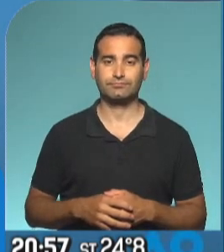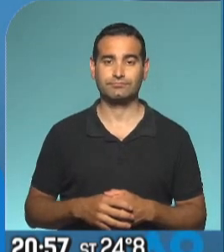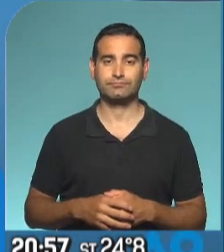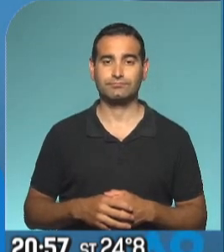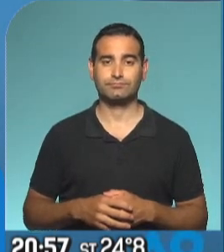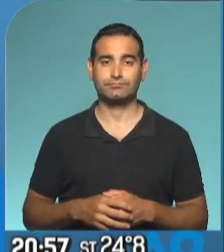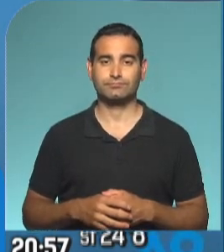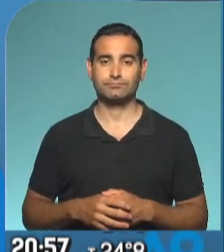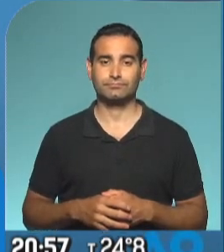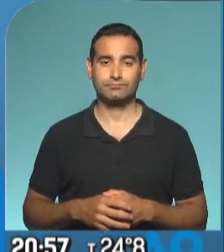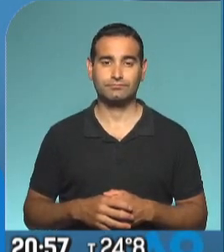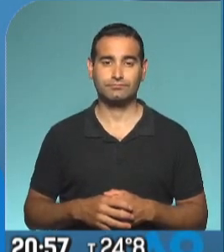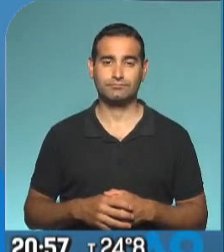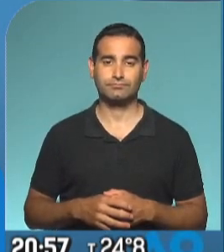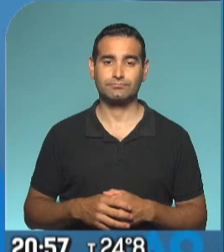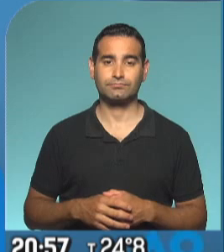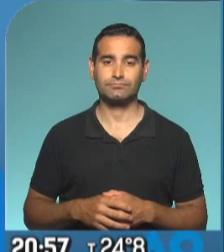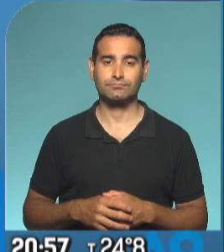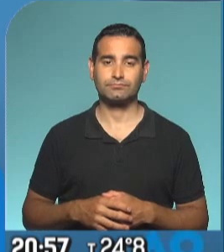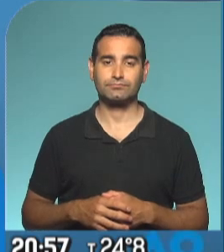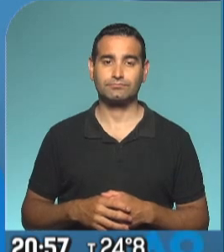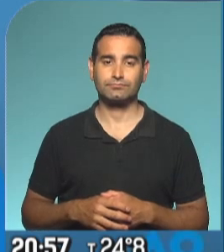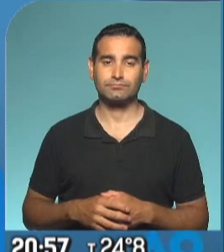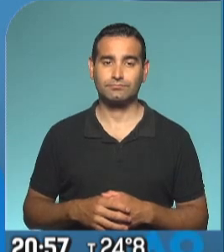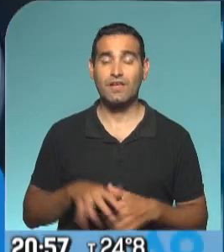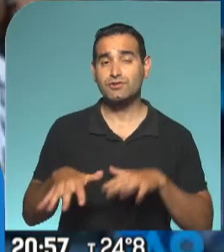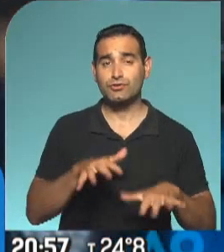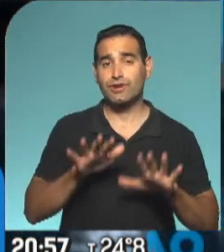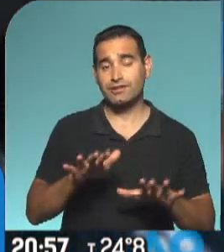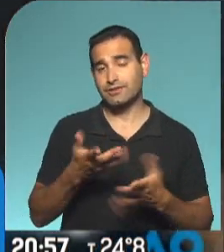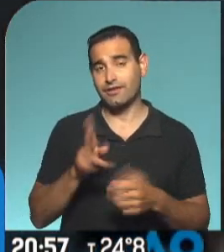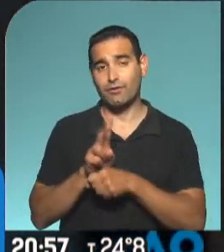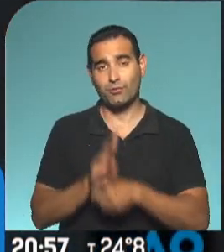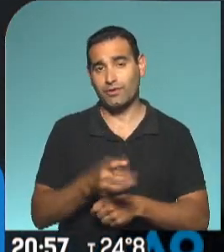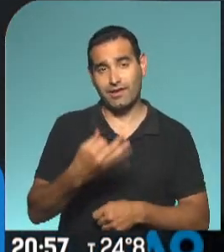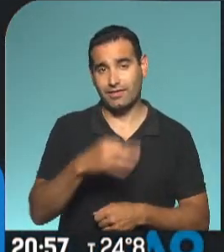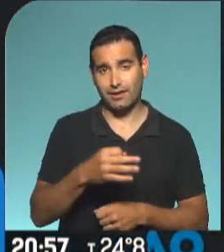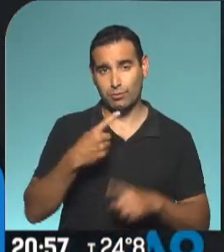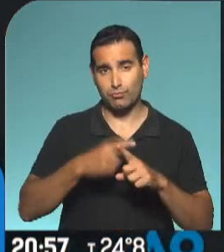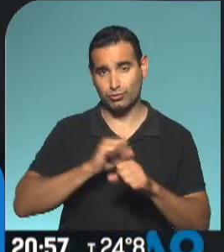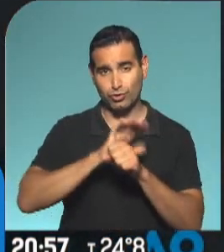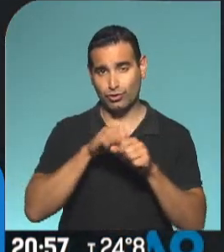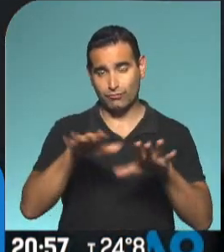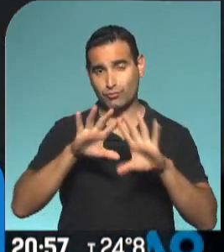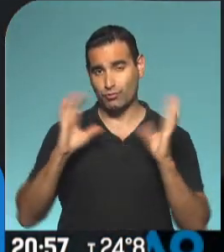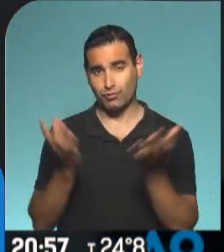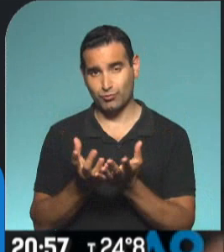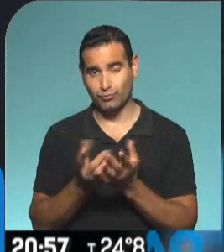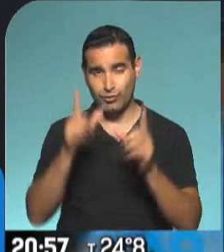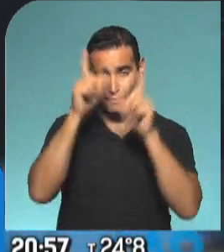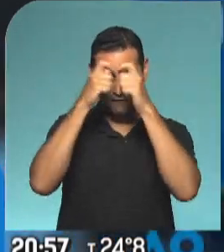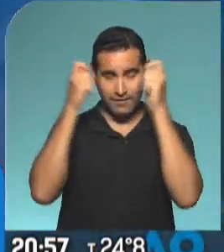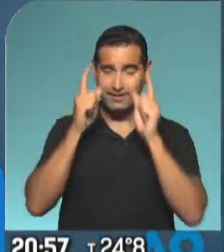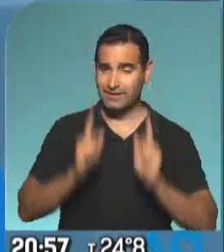COVID para proteger a los tenistas, ¿no? Esta es una realidad que vivimos prácticamente todos los deportes y en el mundo, y no escapa Roger Federer,